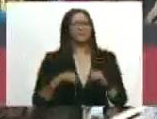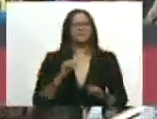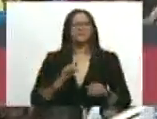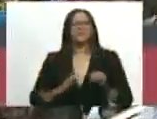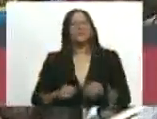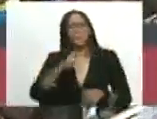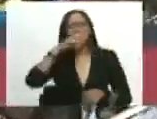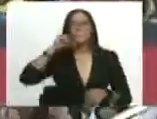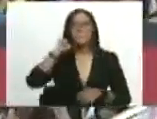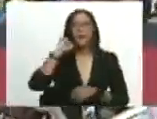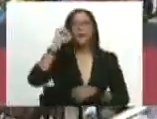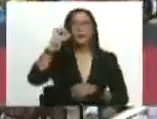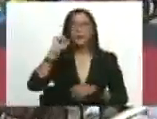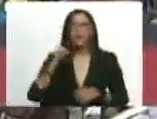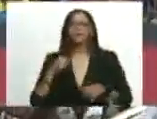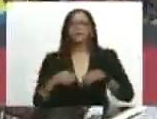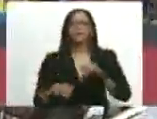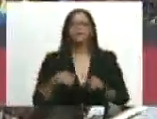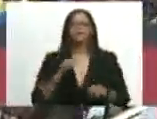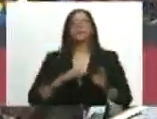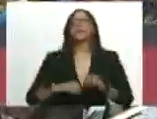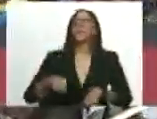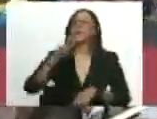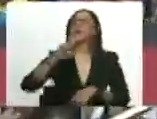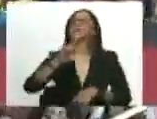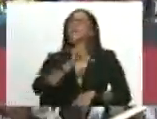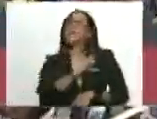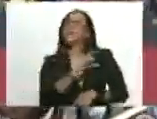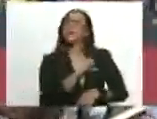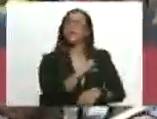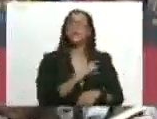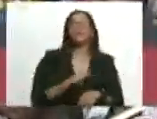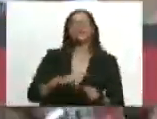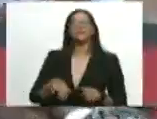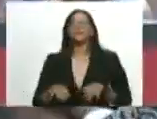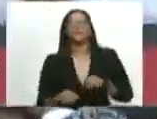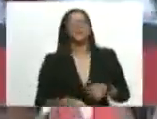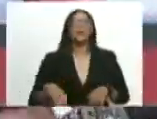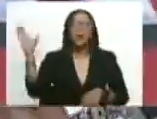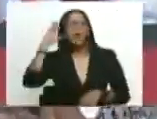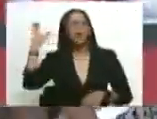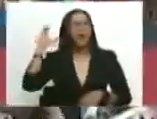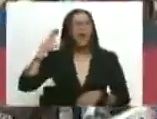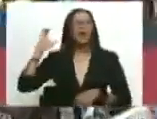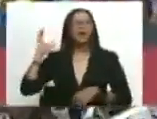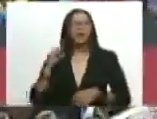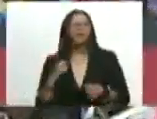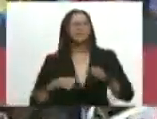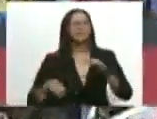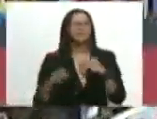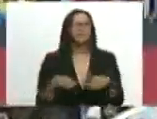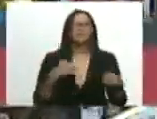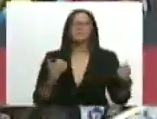Maduro por 23 de enero por Caracas